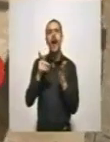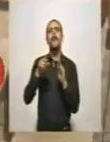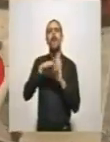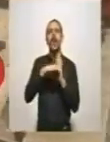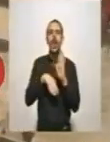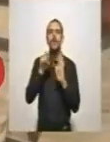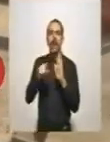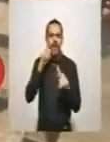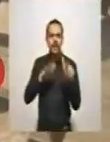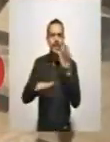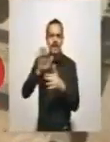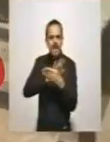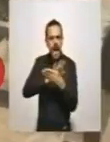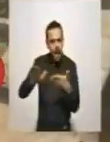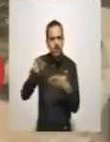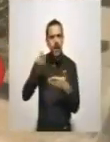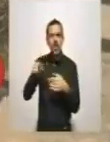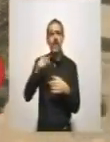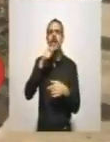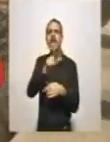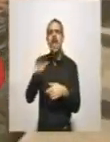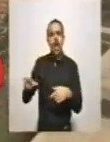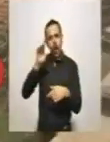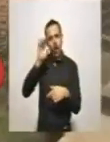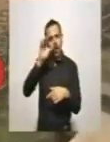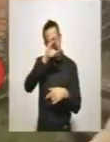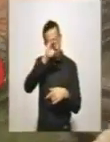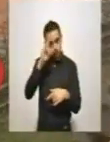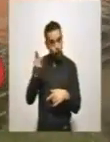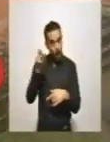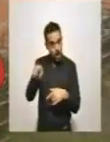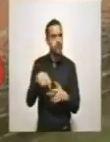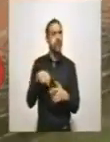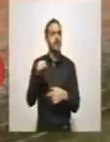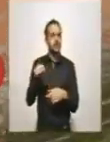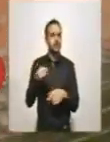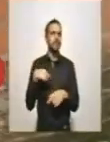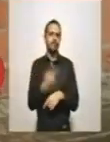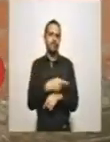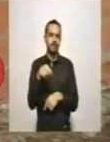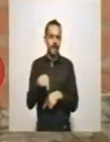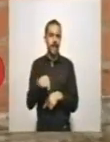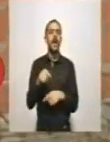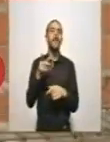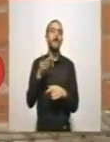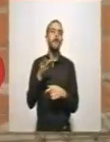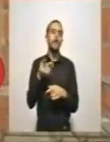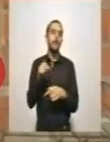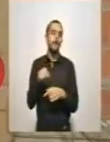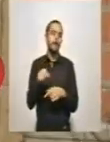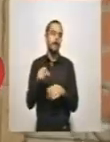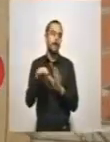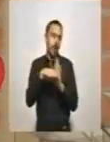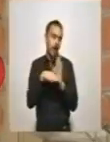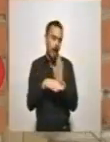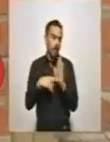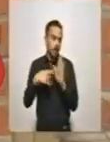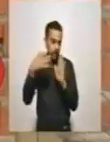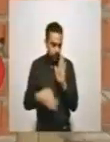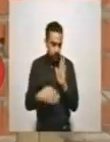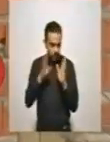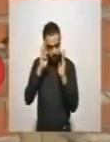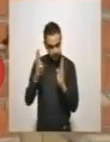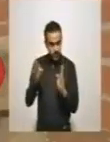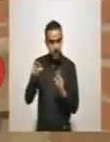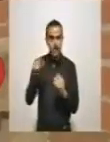5 lugares donde se va a ejecutar este programa BID. El programa es para la ciudad de